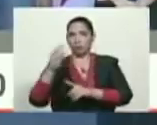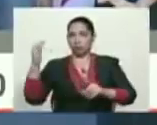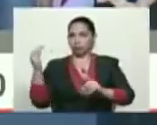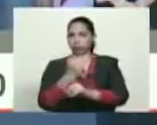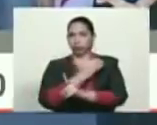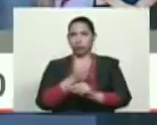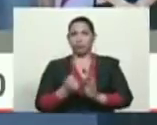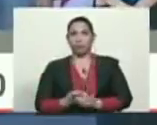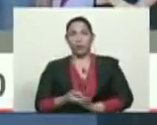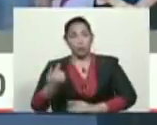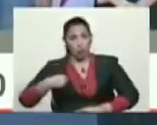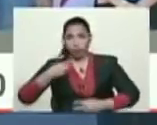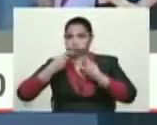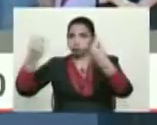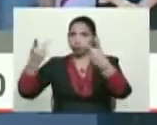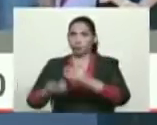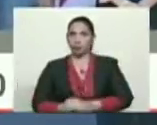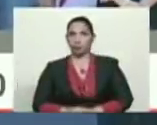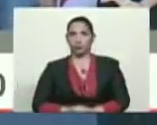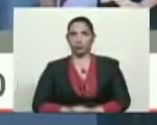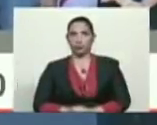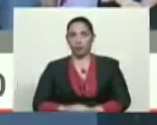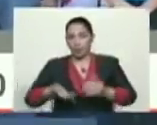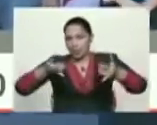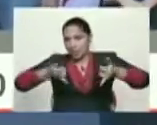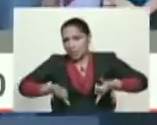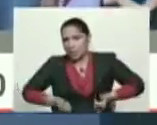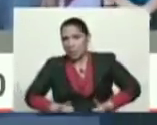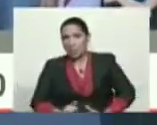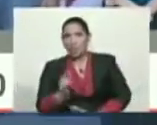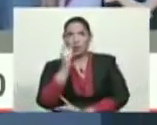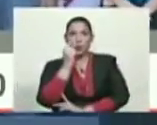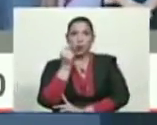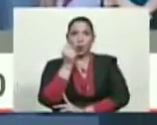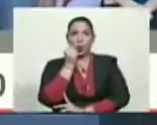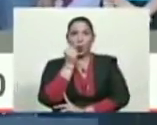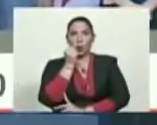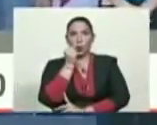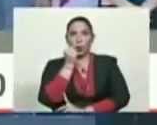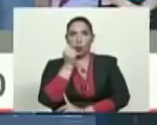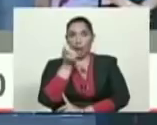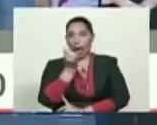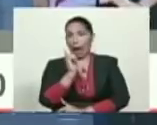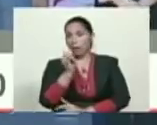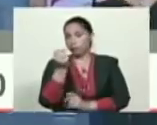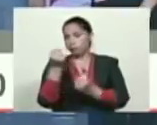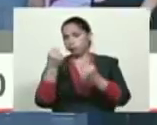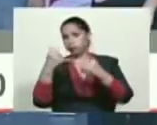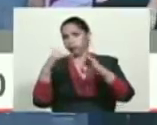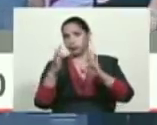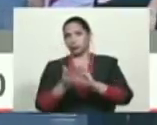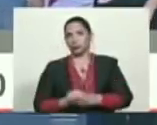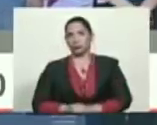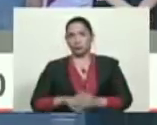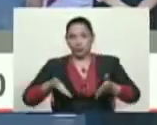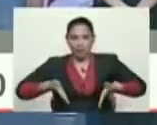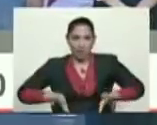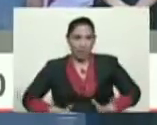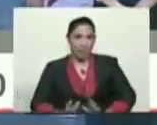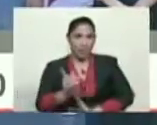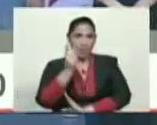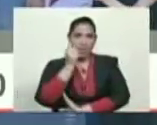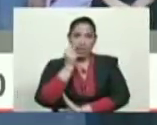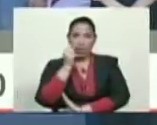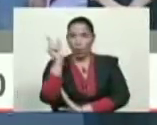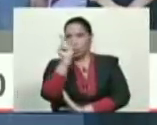Porque yo le voy a decir a los hijos, que aquí hay muchos, a los hijos de los italianos